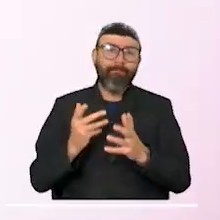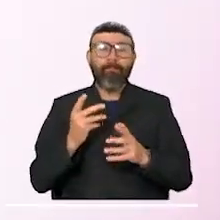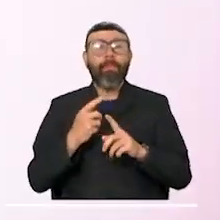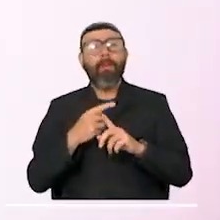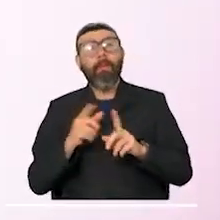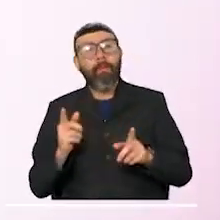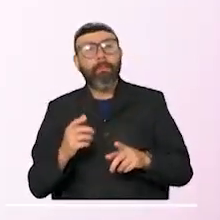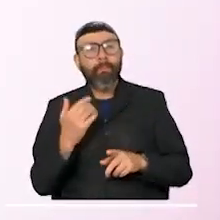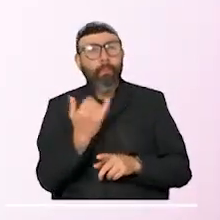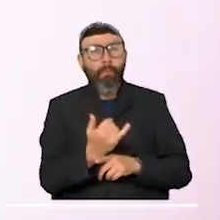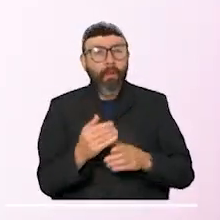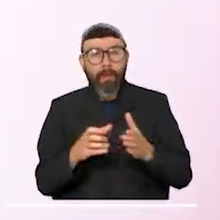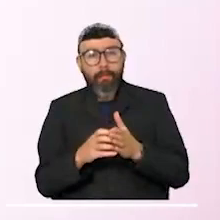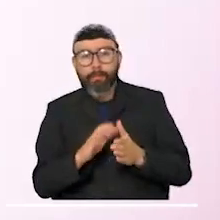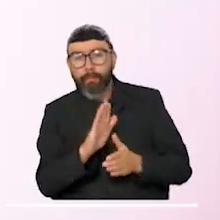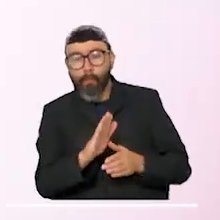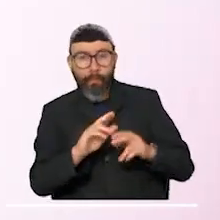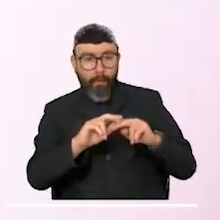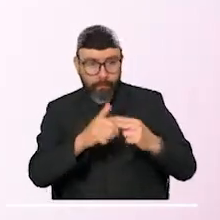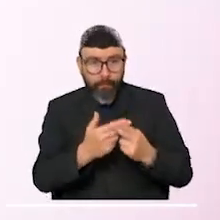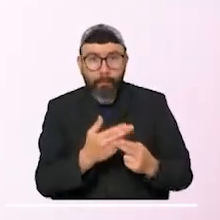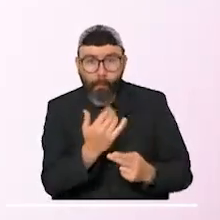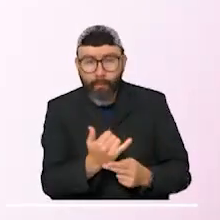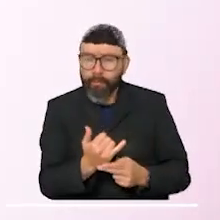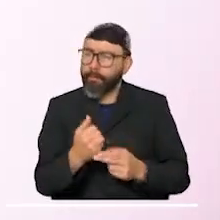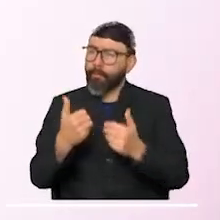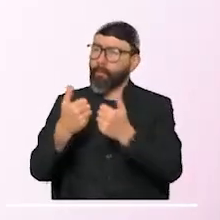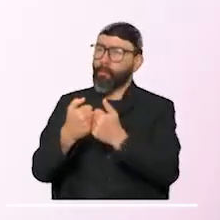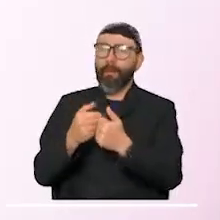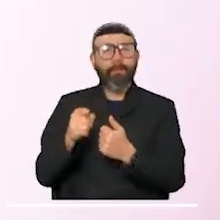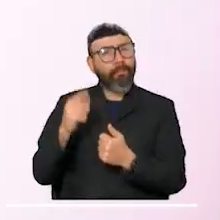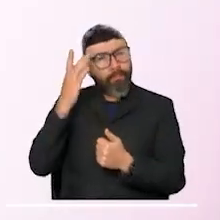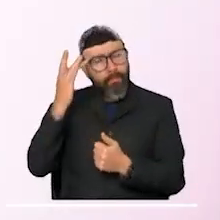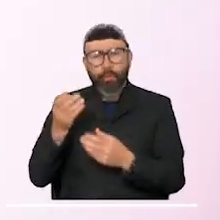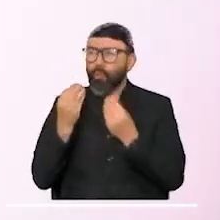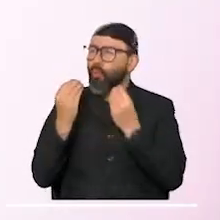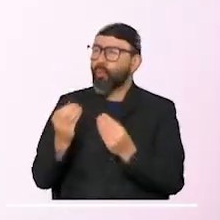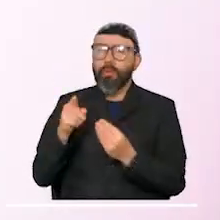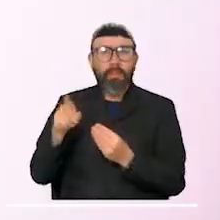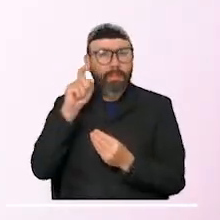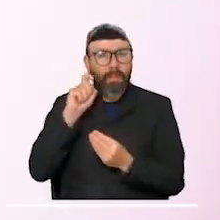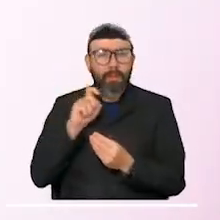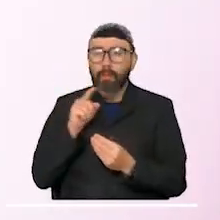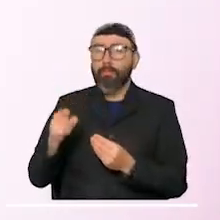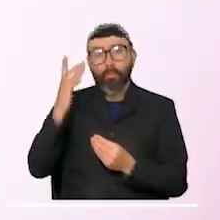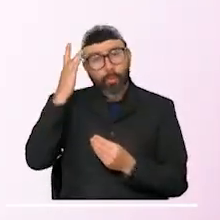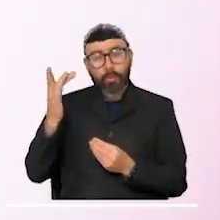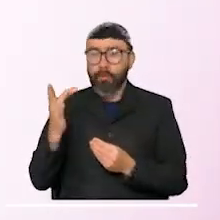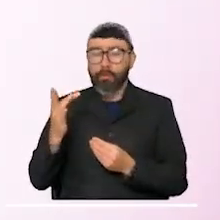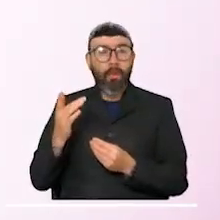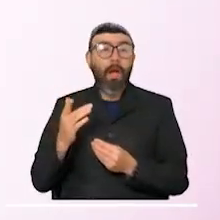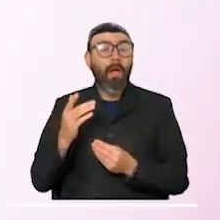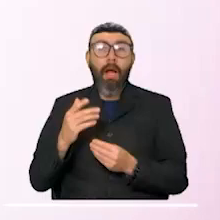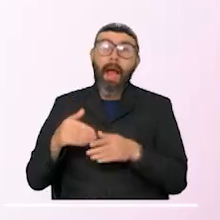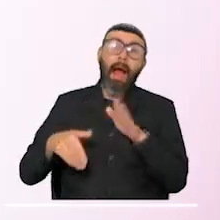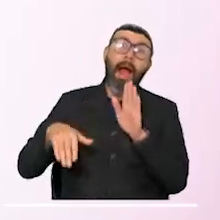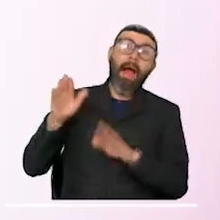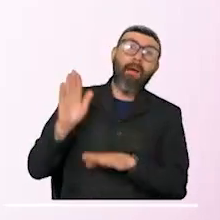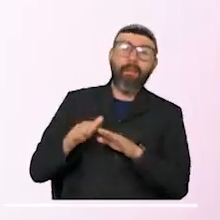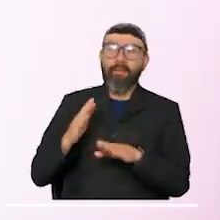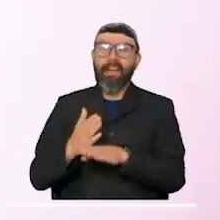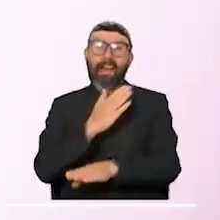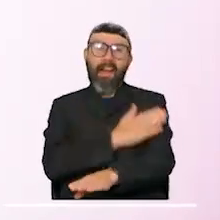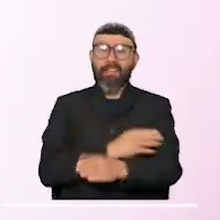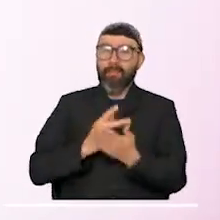desde las relaciones en pareja los novios porque tienen tanto disfrute sexual porque no es una cosa como cotidiana sino que es una cosa planeada